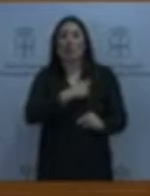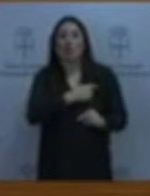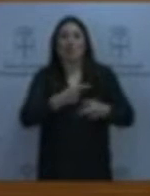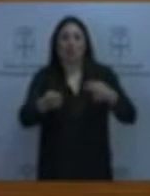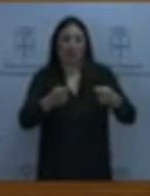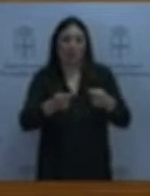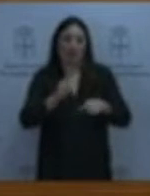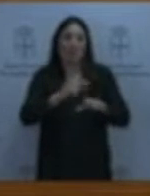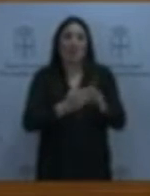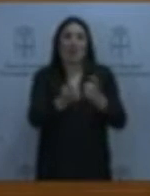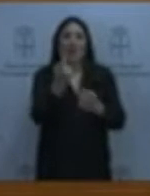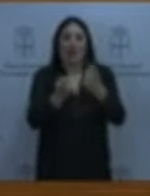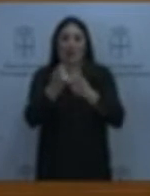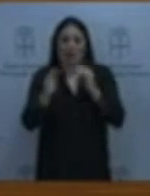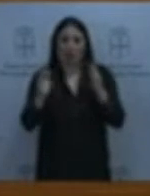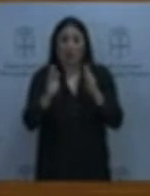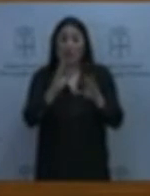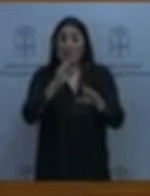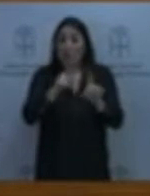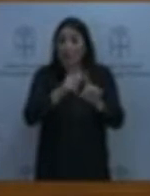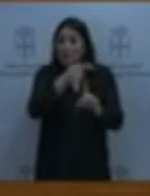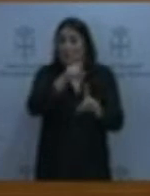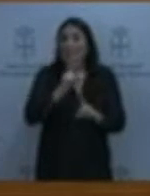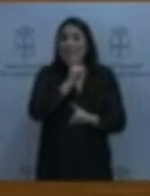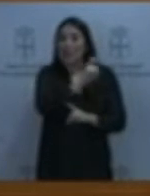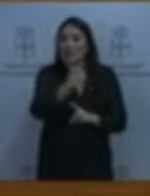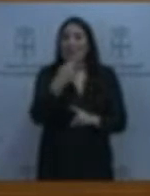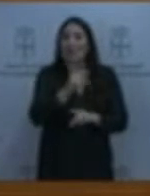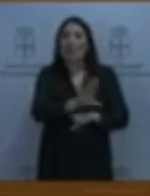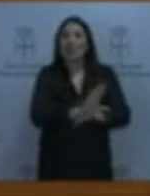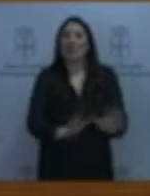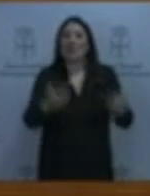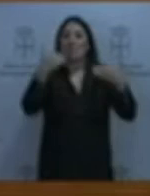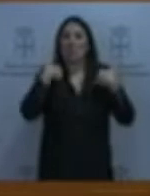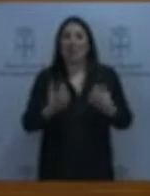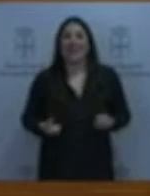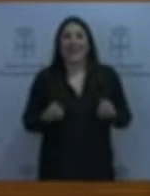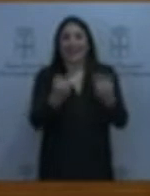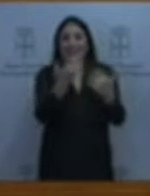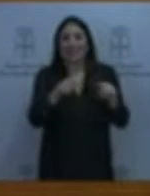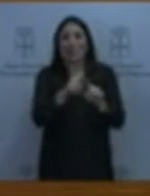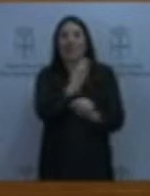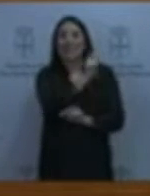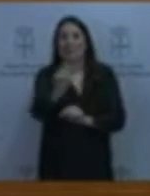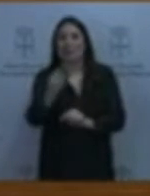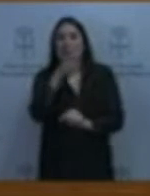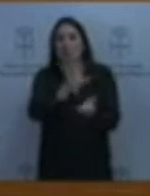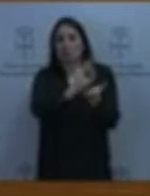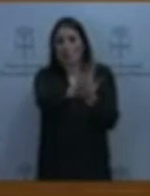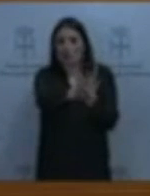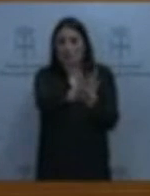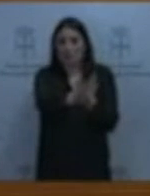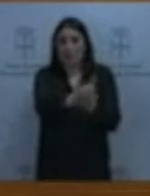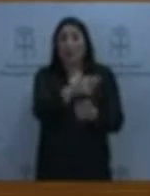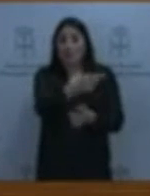para el periodo de consultas, para comunicarle que la Consejería se haría cargo de las cantidades en concepto de indemnización por despido.